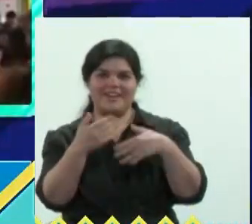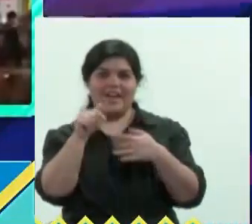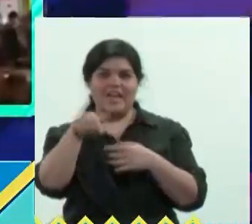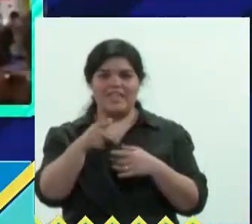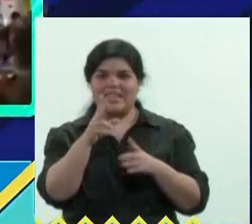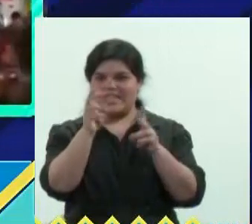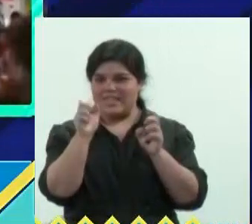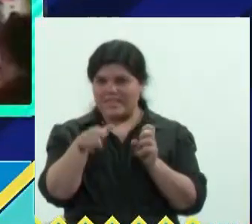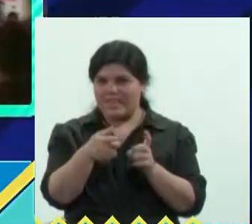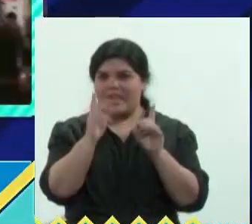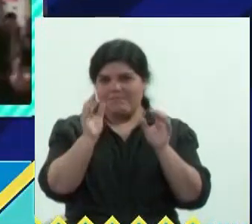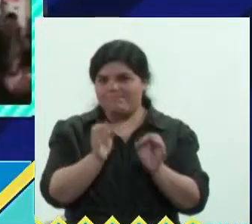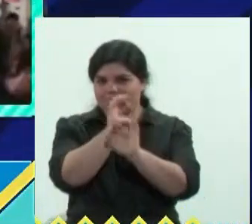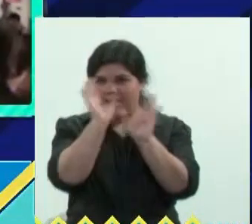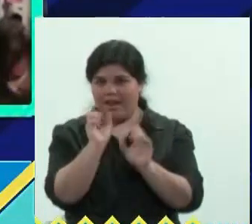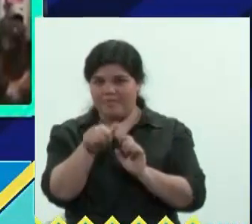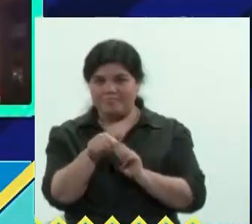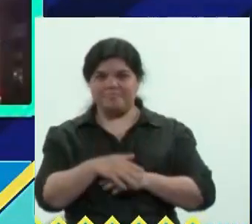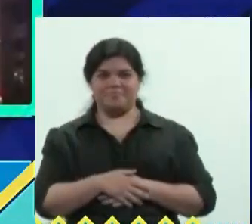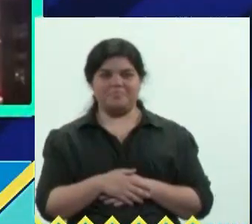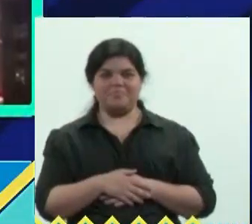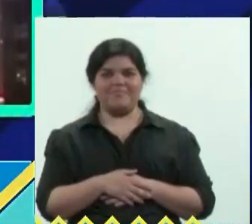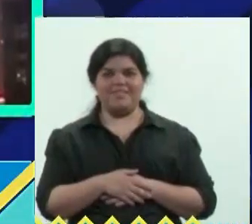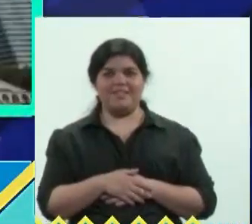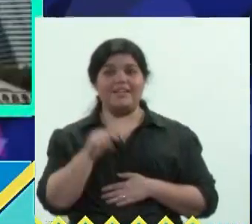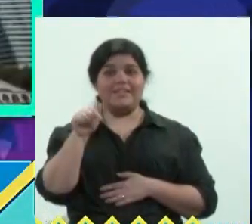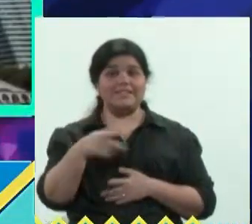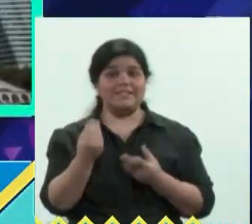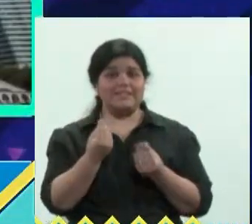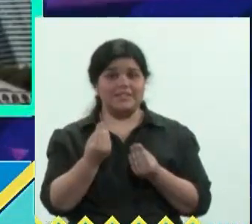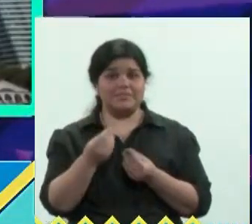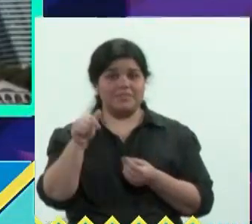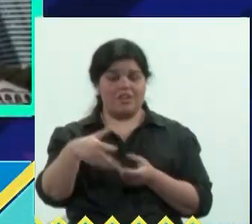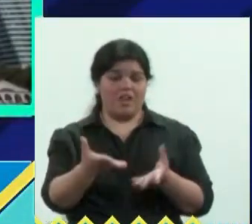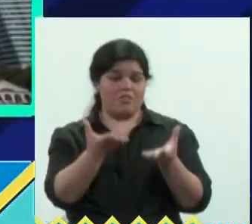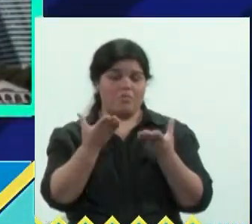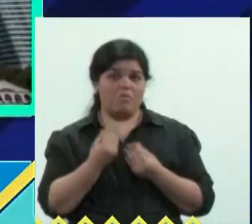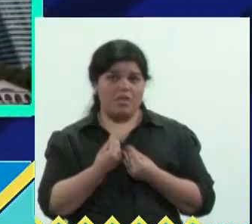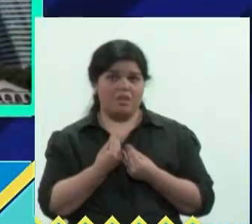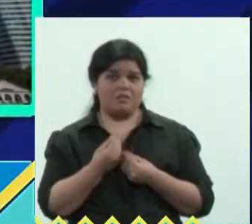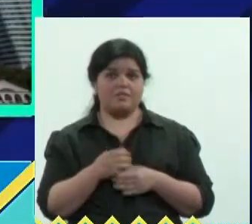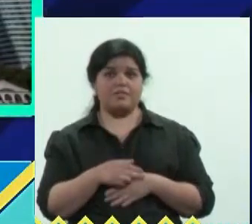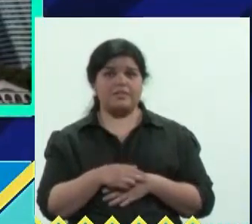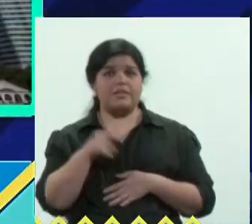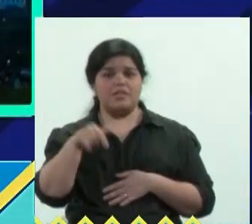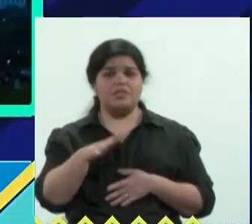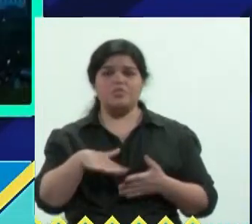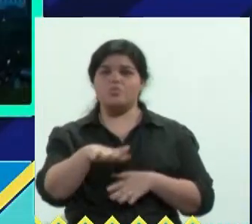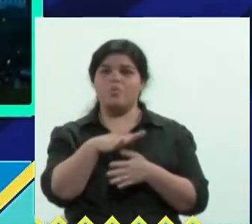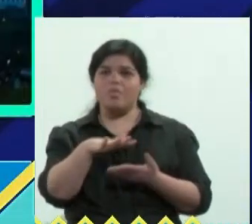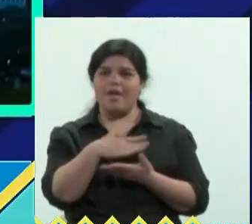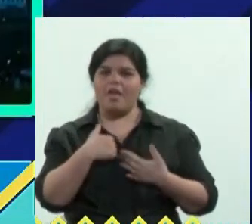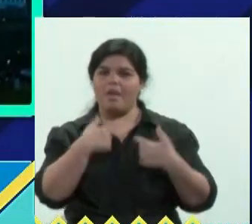ese extremo, ¿no? Yo creo que esto nos tiene que servir para decir, la ciudad es un espacio de